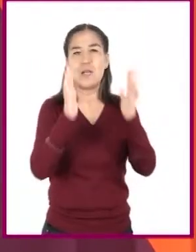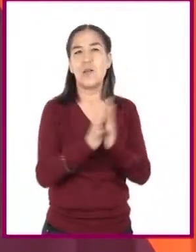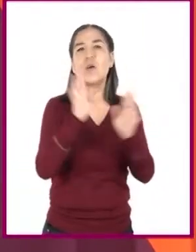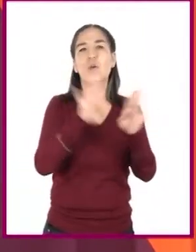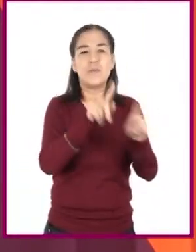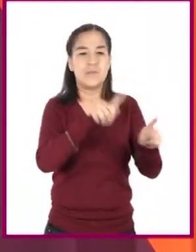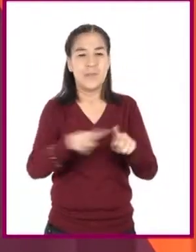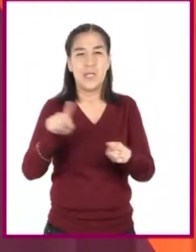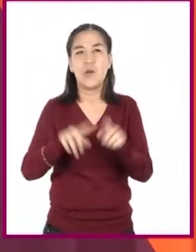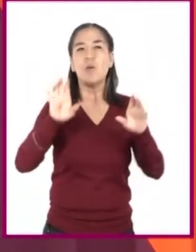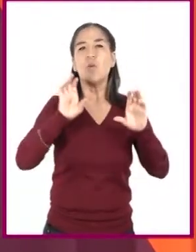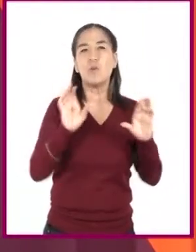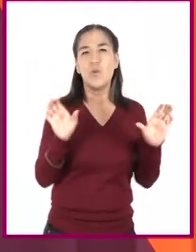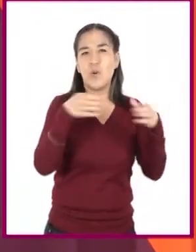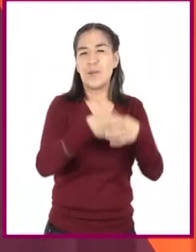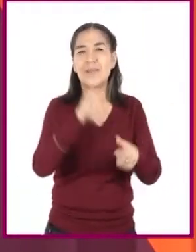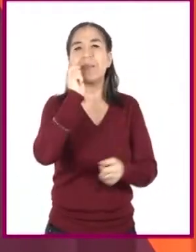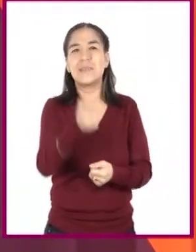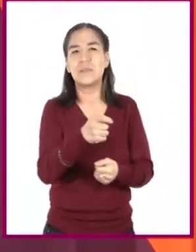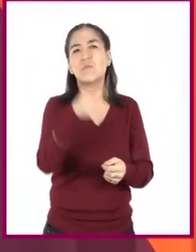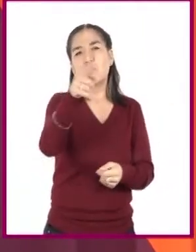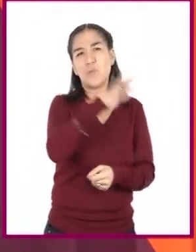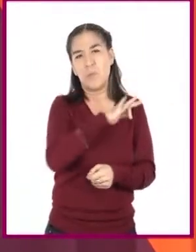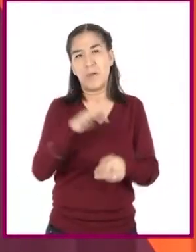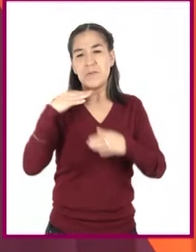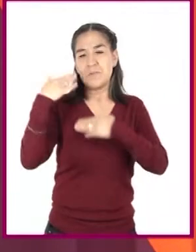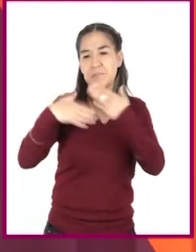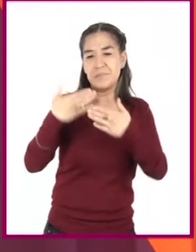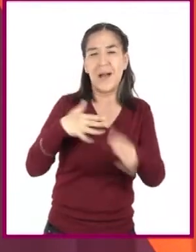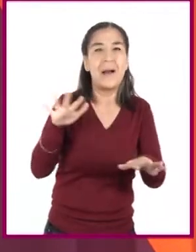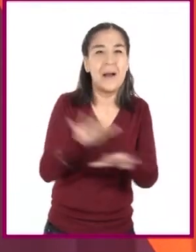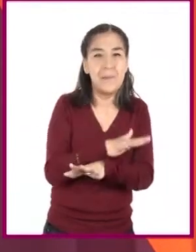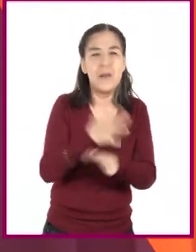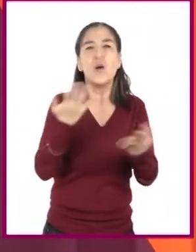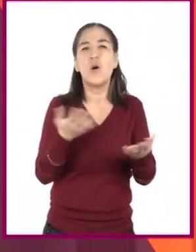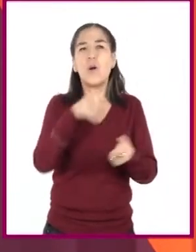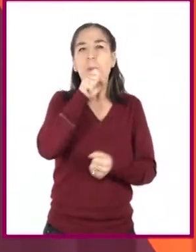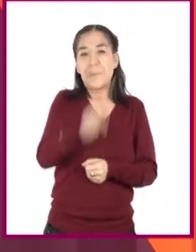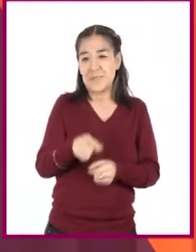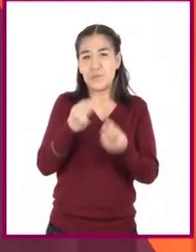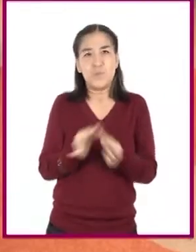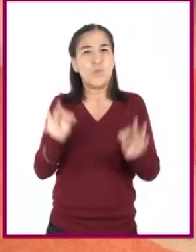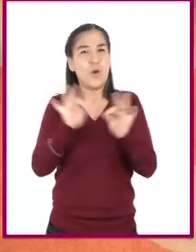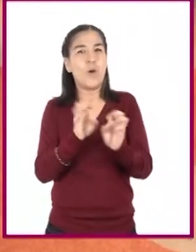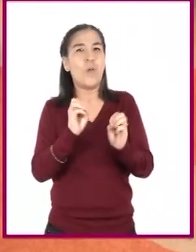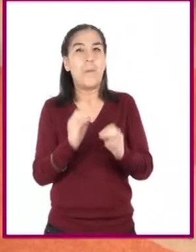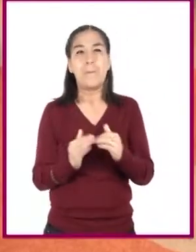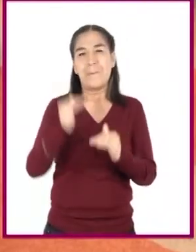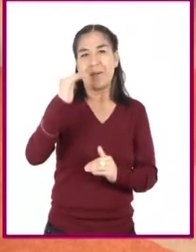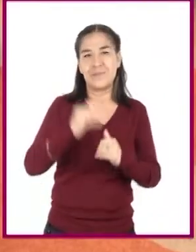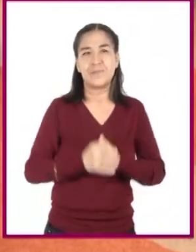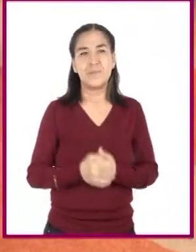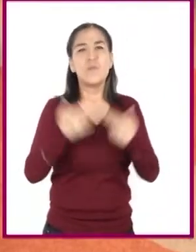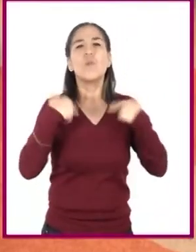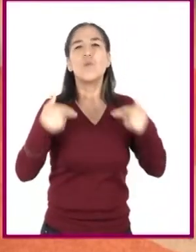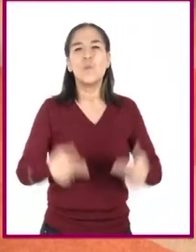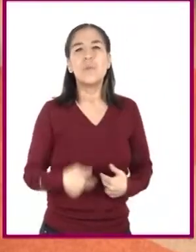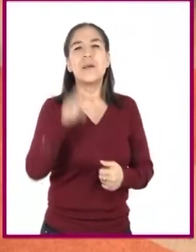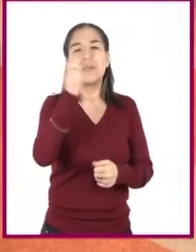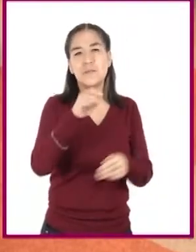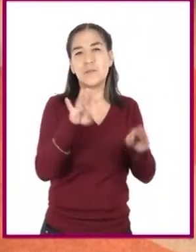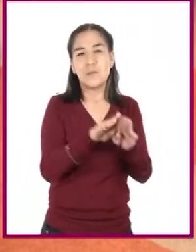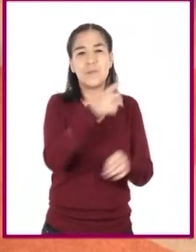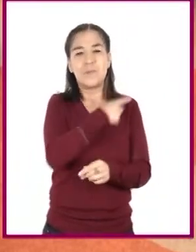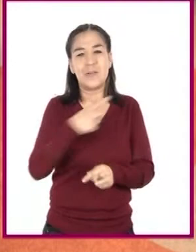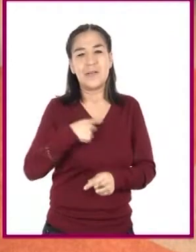identidades colectivas, las cuales pueden cambiar con el tiempo y tener más o menos importancia. El ser humano posee la